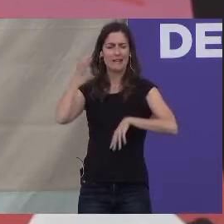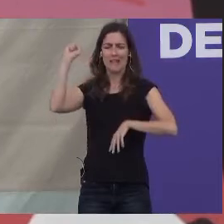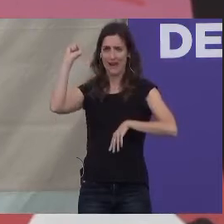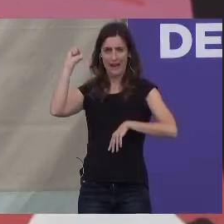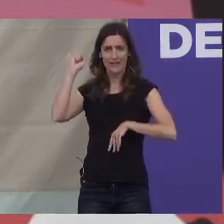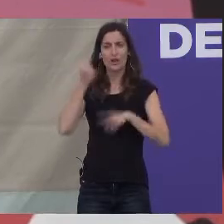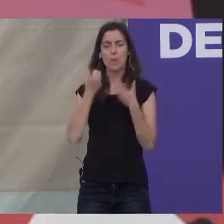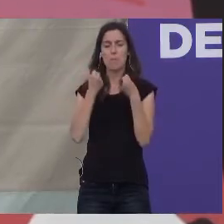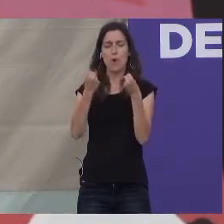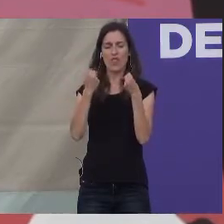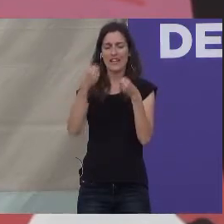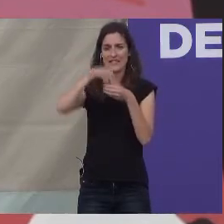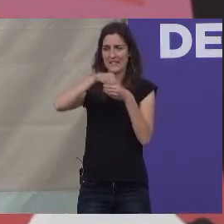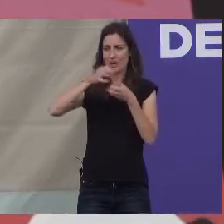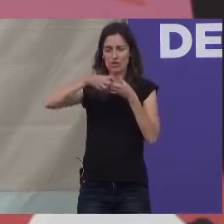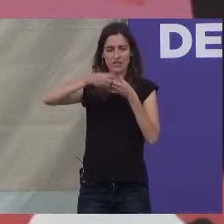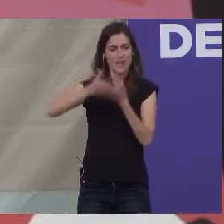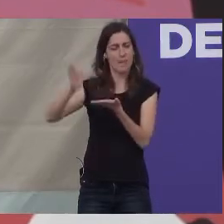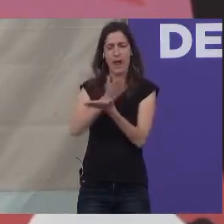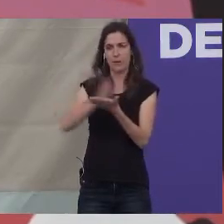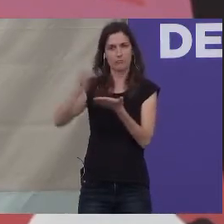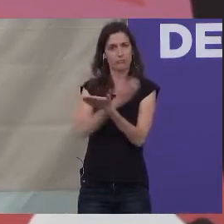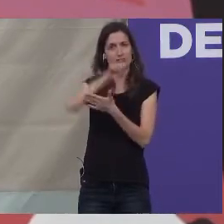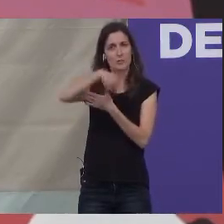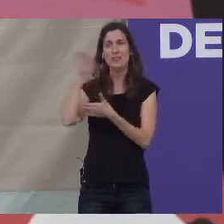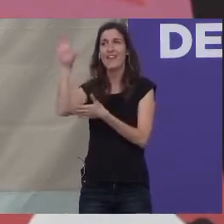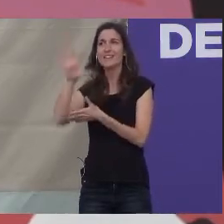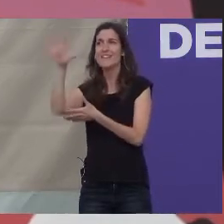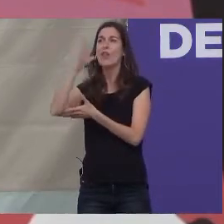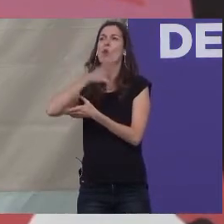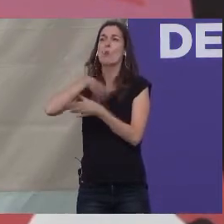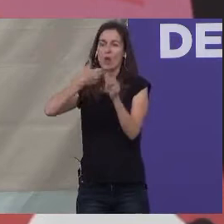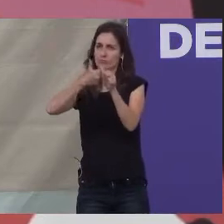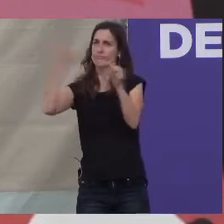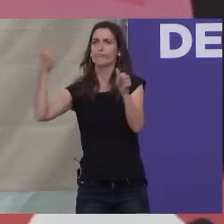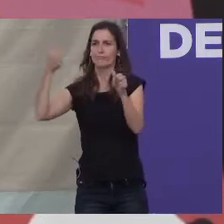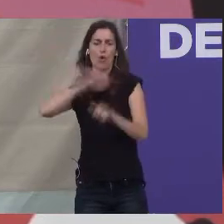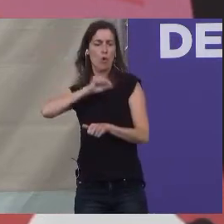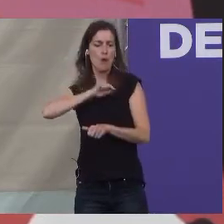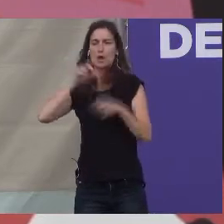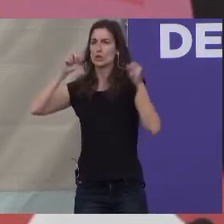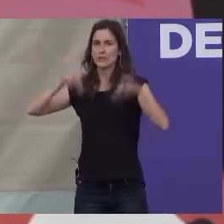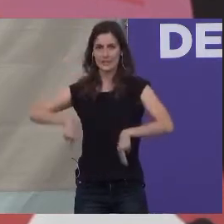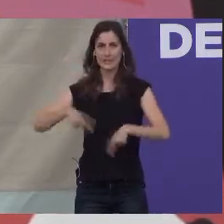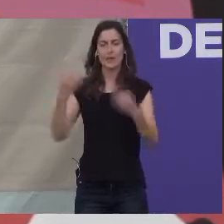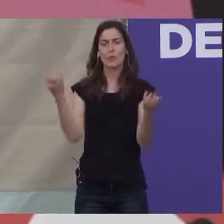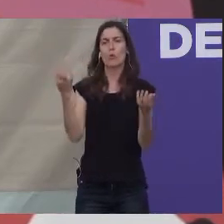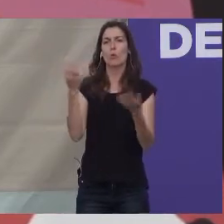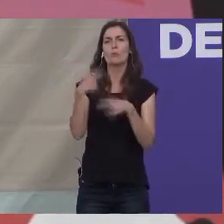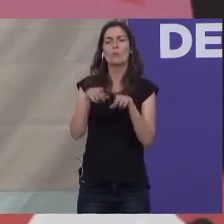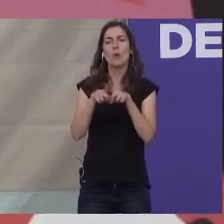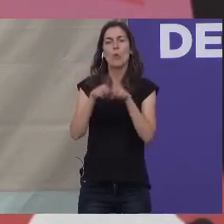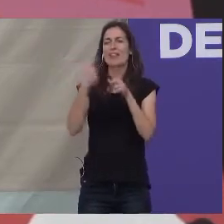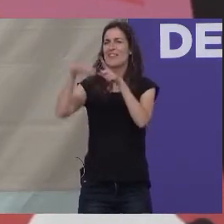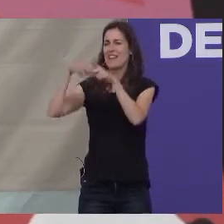poderes interna que podamos reproducir sin complejos en el Estado, logrando una comisión de garantías y un poder judicial libres de